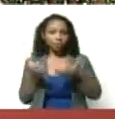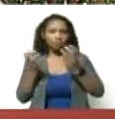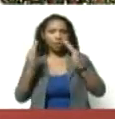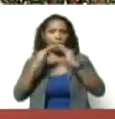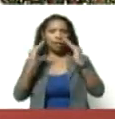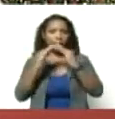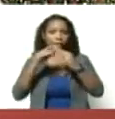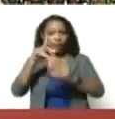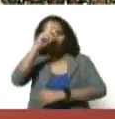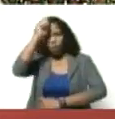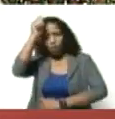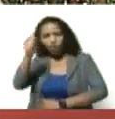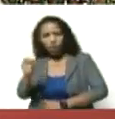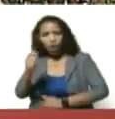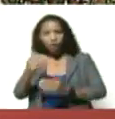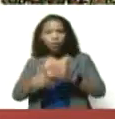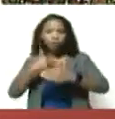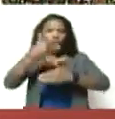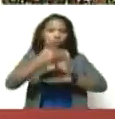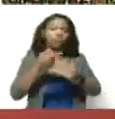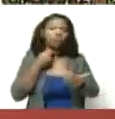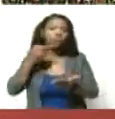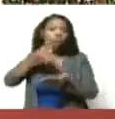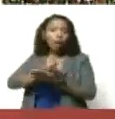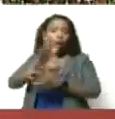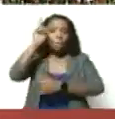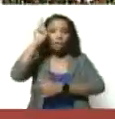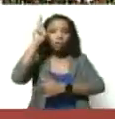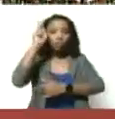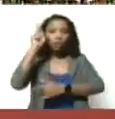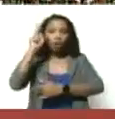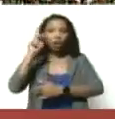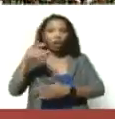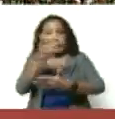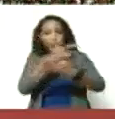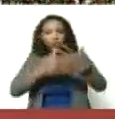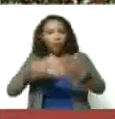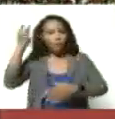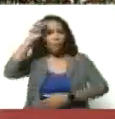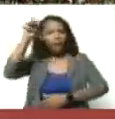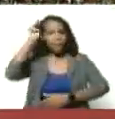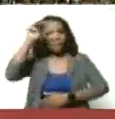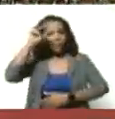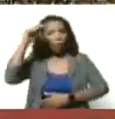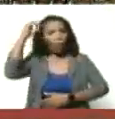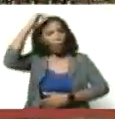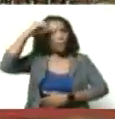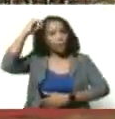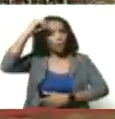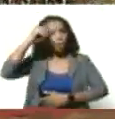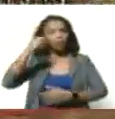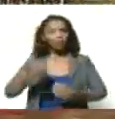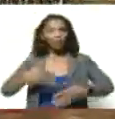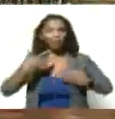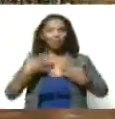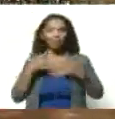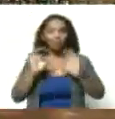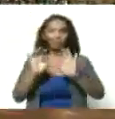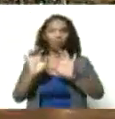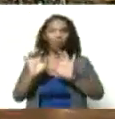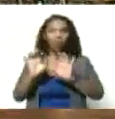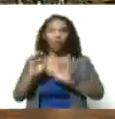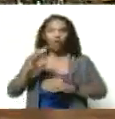este homenaje póstumo al profesor, escritor, maestro, cronista, humorista